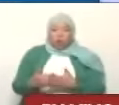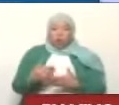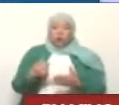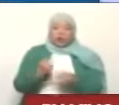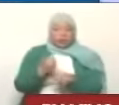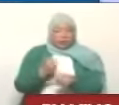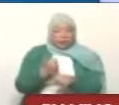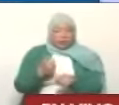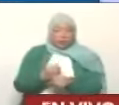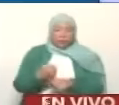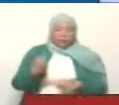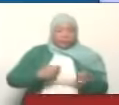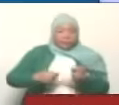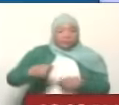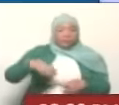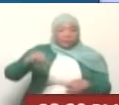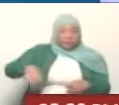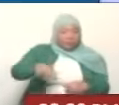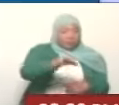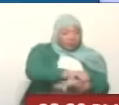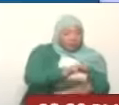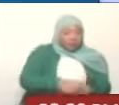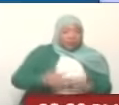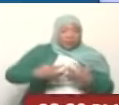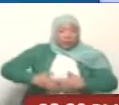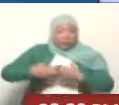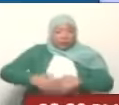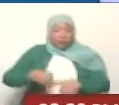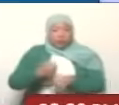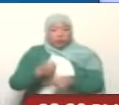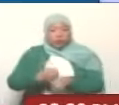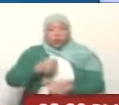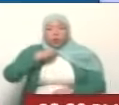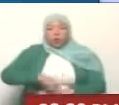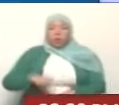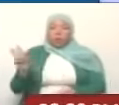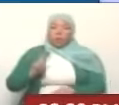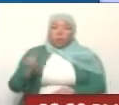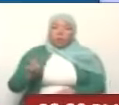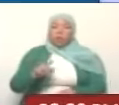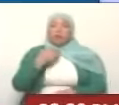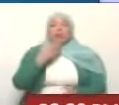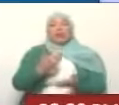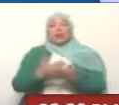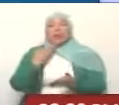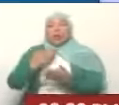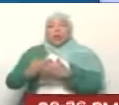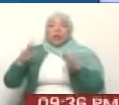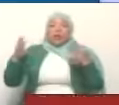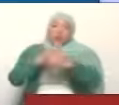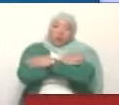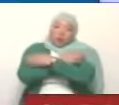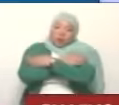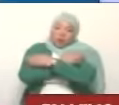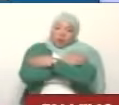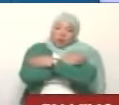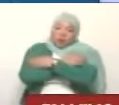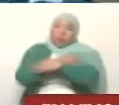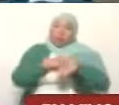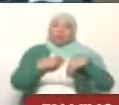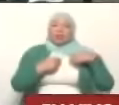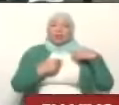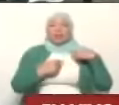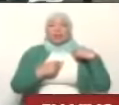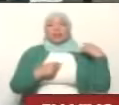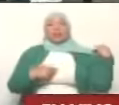Mujer haga historia en la vida de la mujer venezolana. Gracias, un aplauso a este equipo de trabajo.